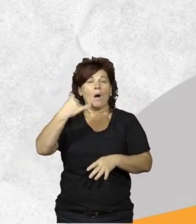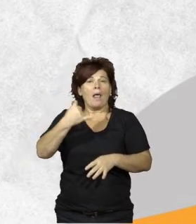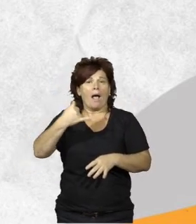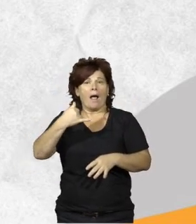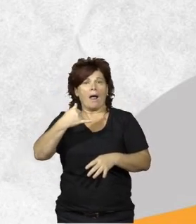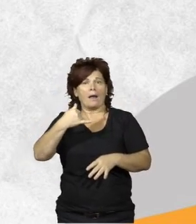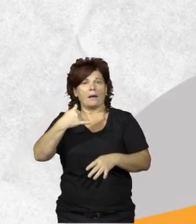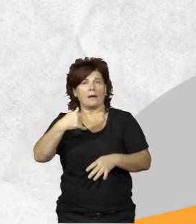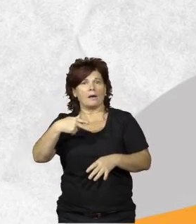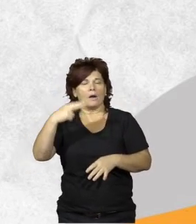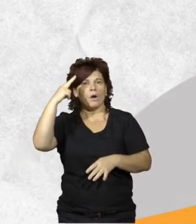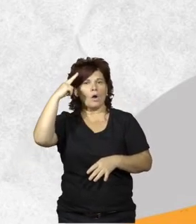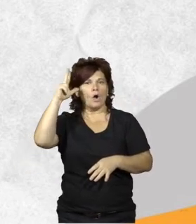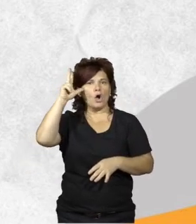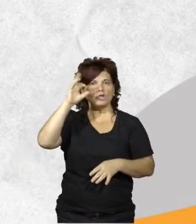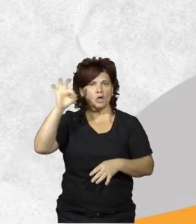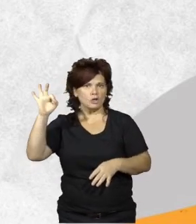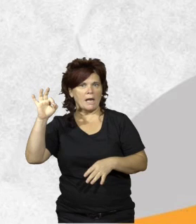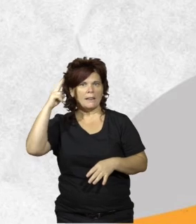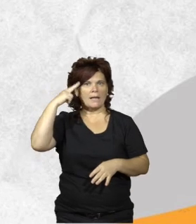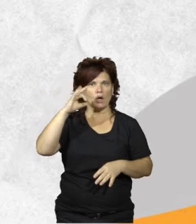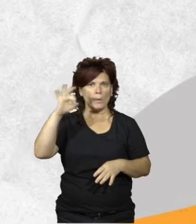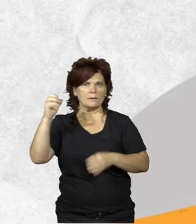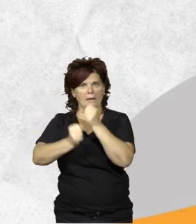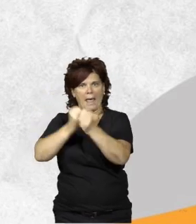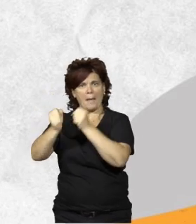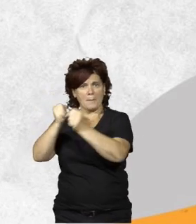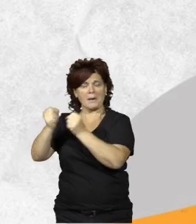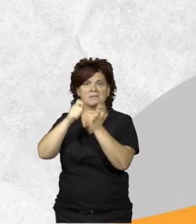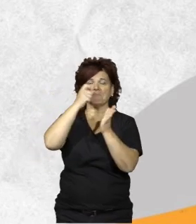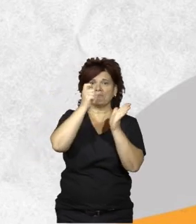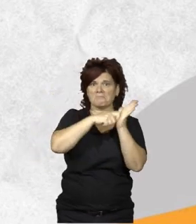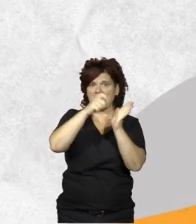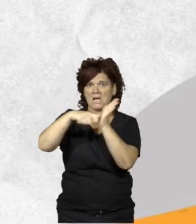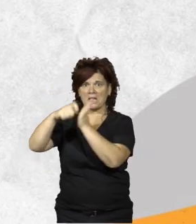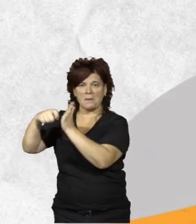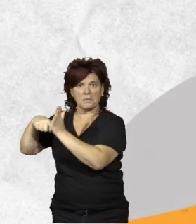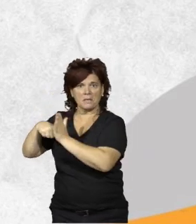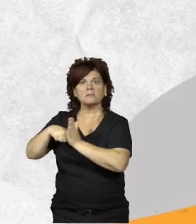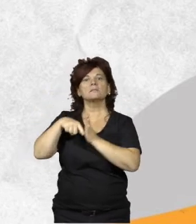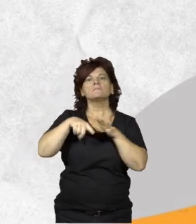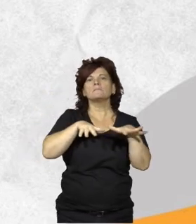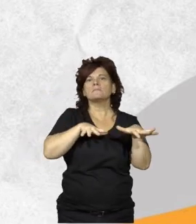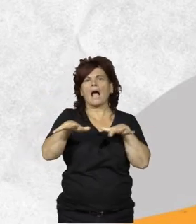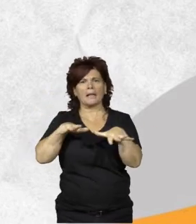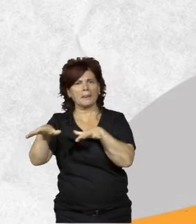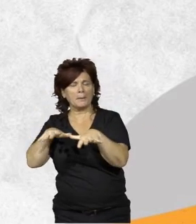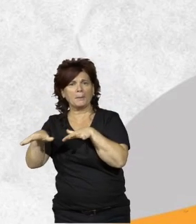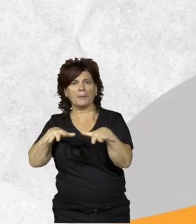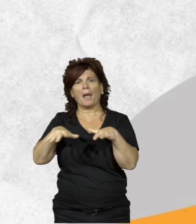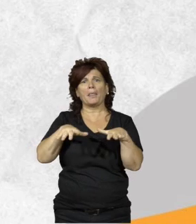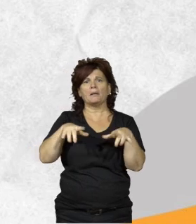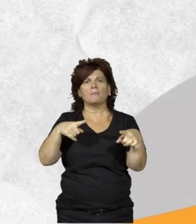800, 900 empresas inscritas y fuera del sistema tenemos conocimiento que hay muchas actividades